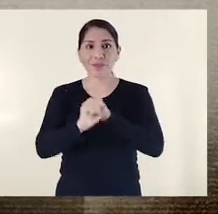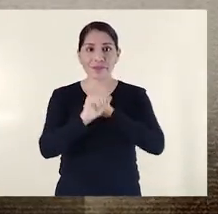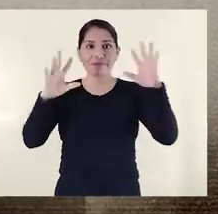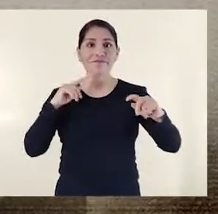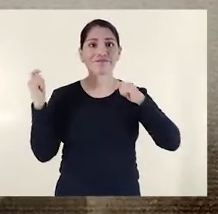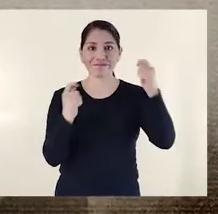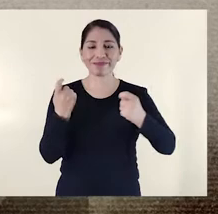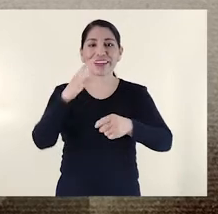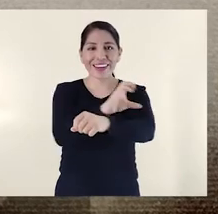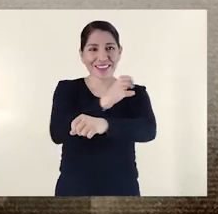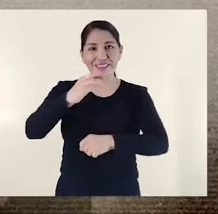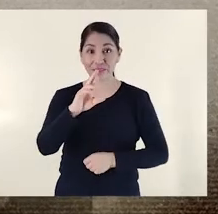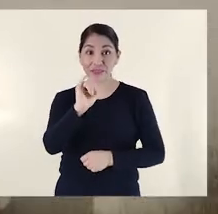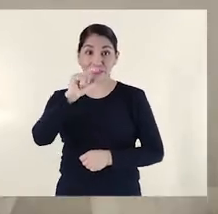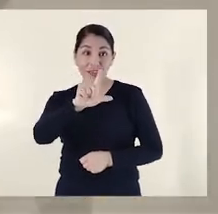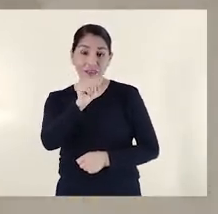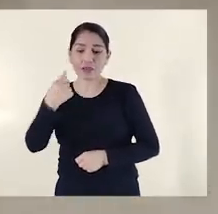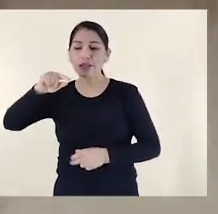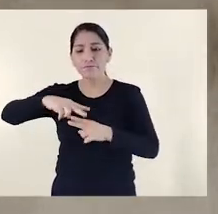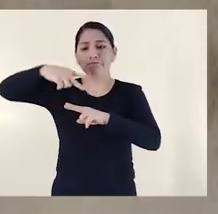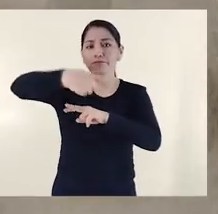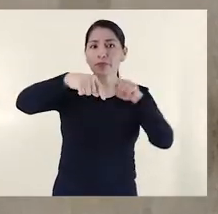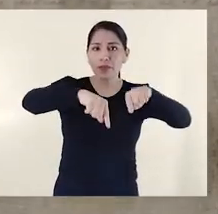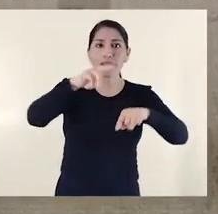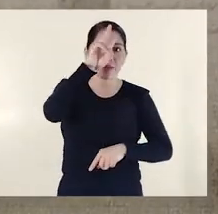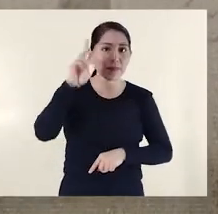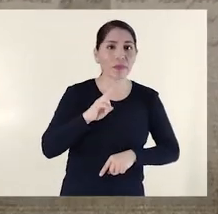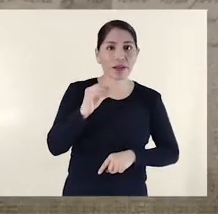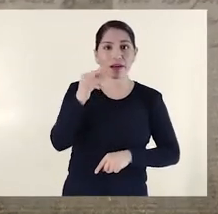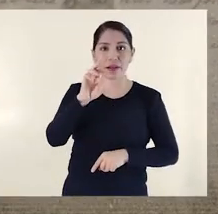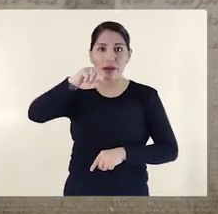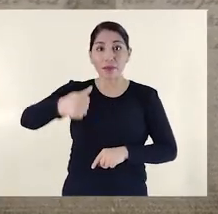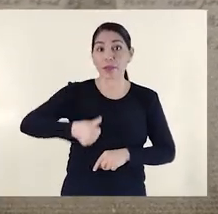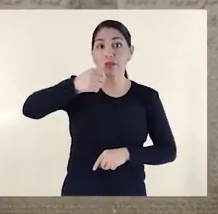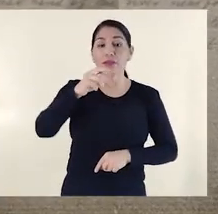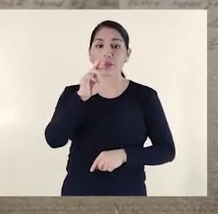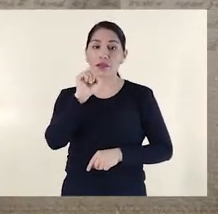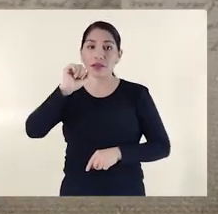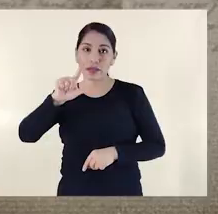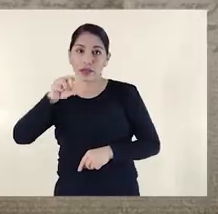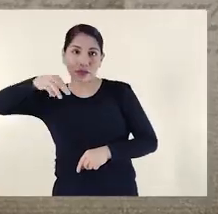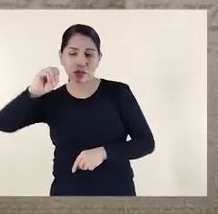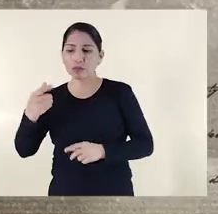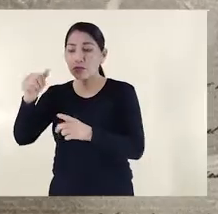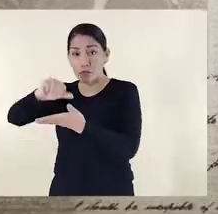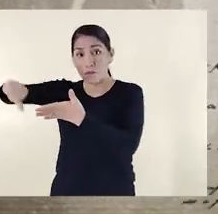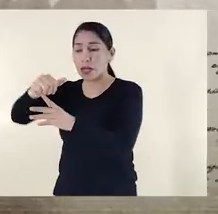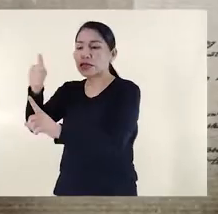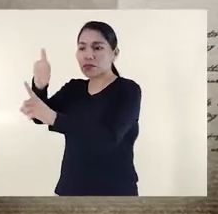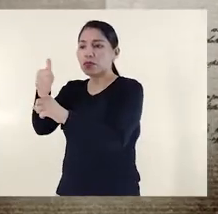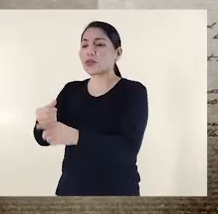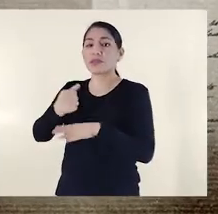Canción Criolla. Casi vecina de esta plaza es la Virgen del Carmen, patrona del criollismo, y en la plaza misma se fundó el